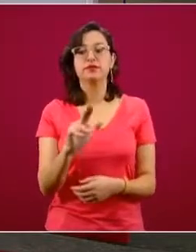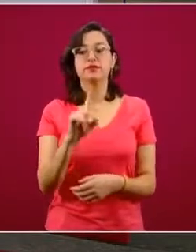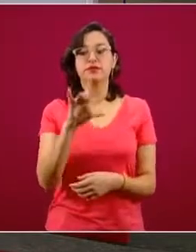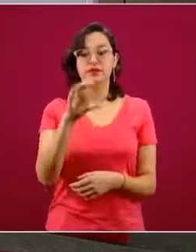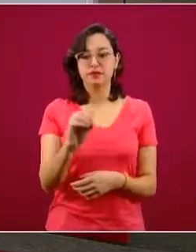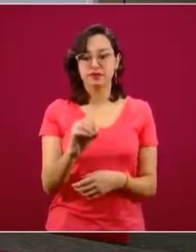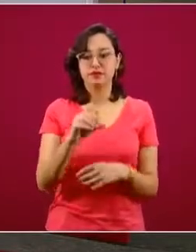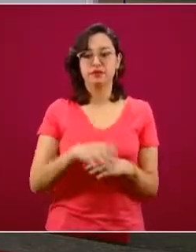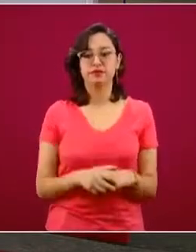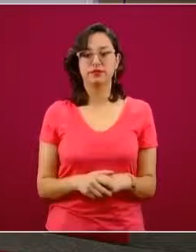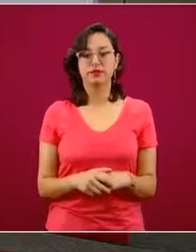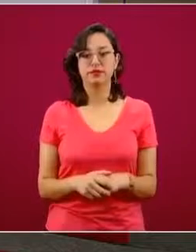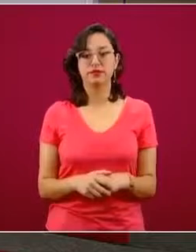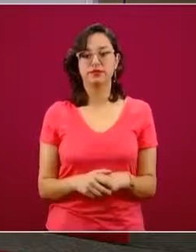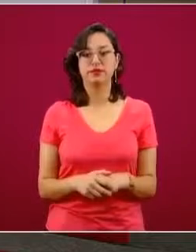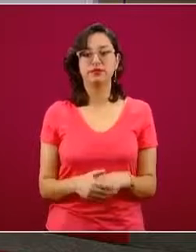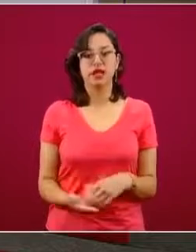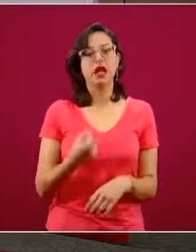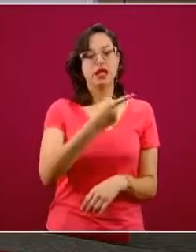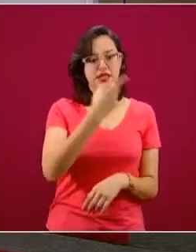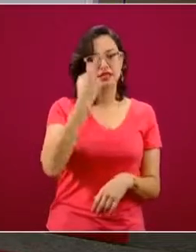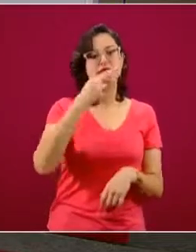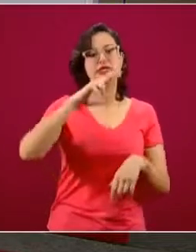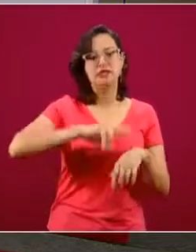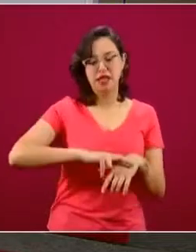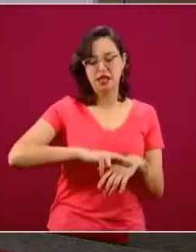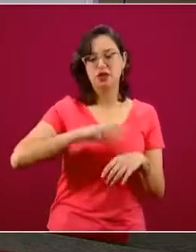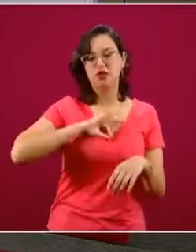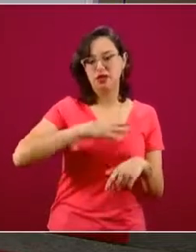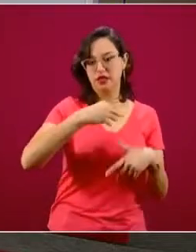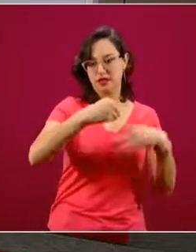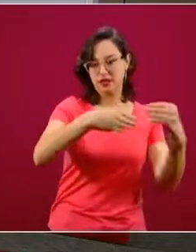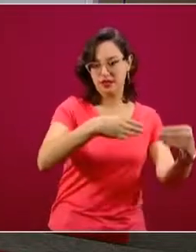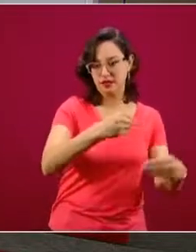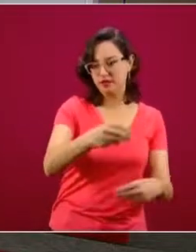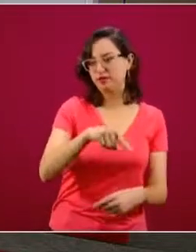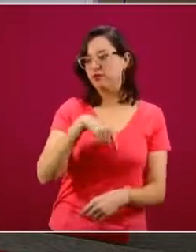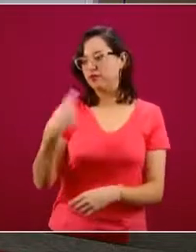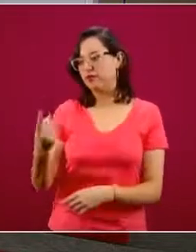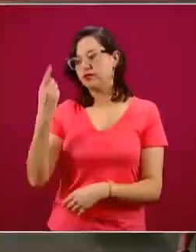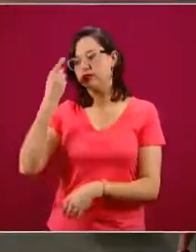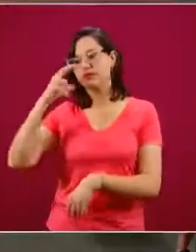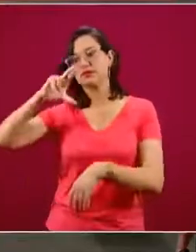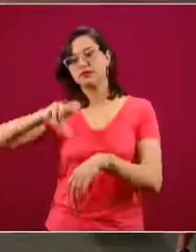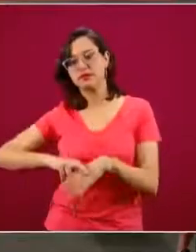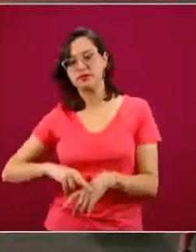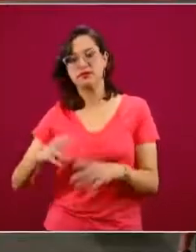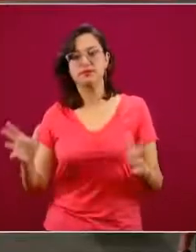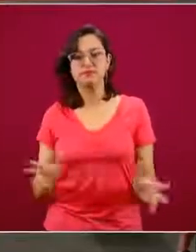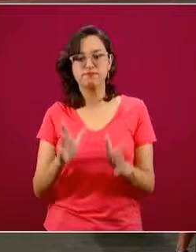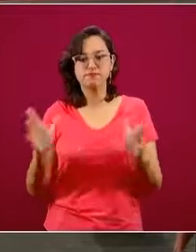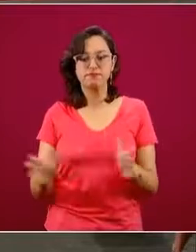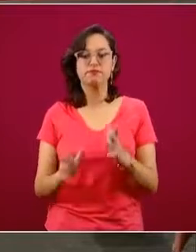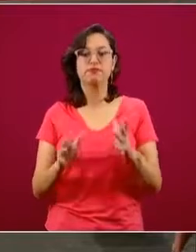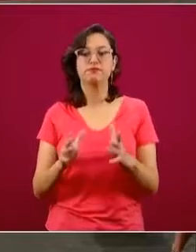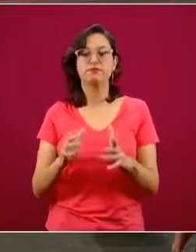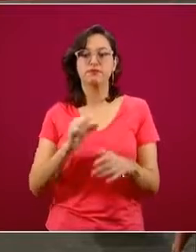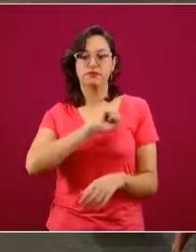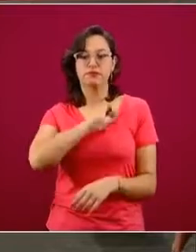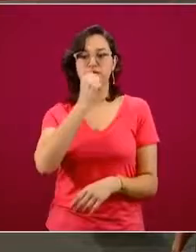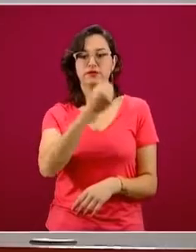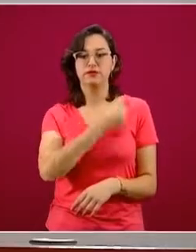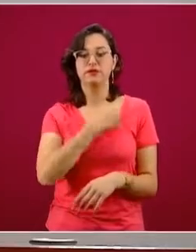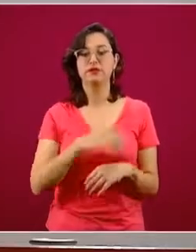El doctor Salomía es el director general de epidemiología, el doctor Ricardo Cortés es el director general de promoción de la salud. Y tenemos un nuevo mensaje de